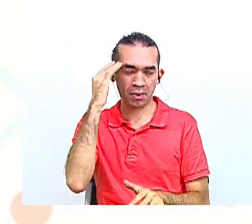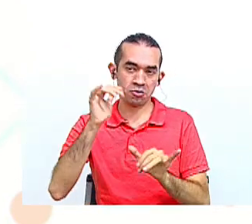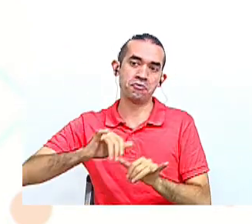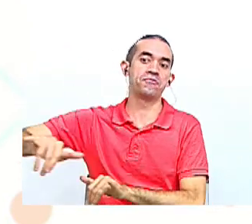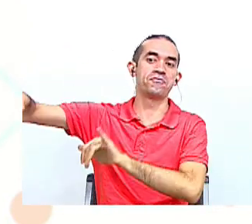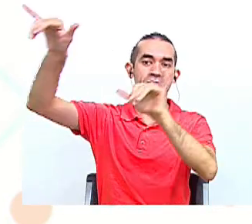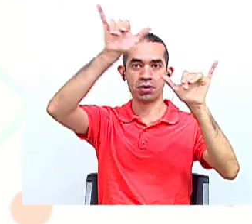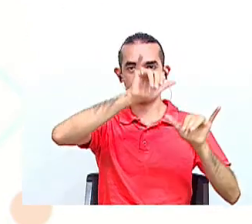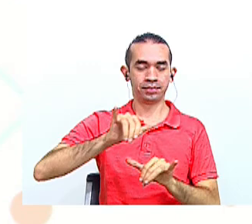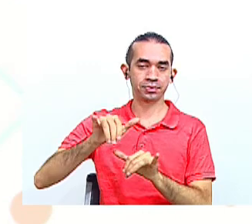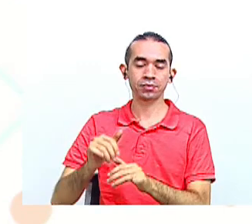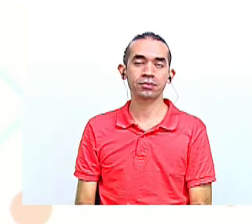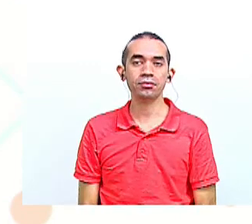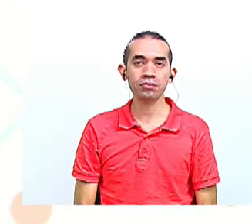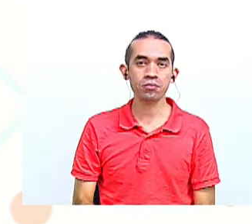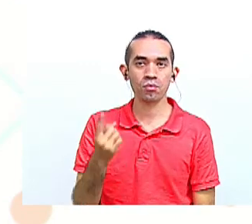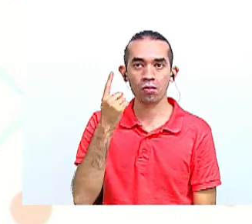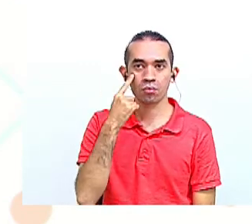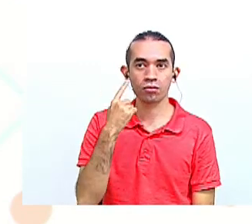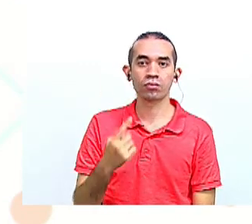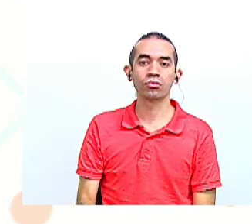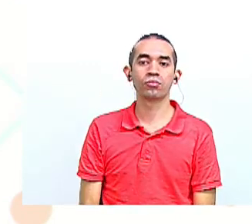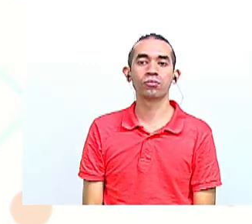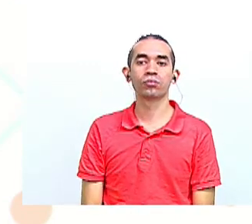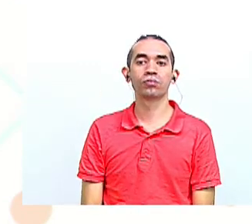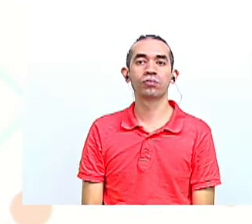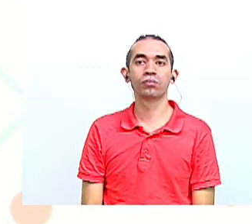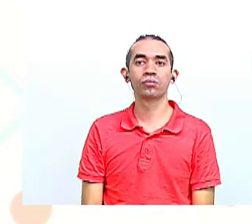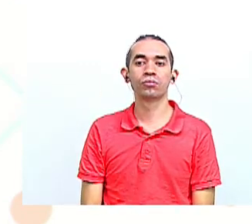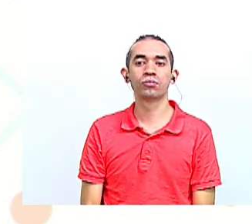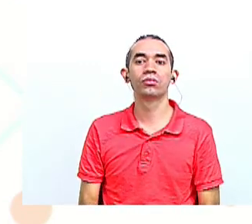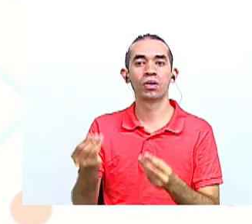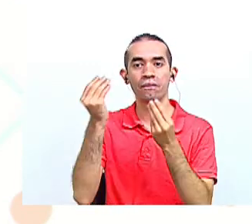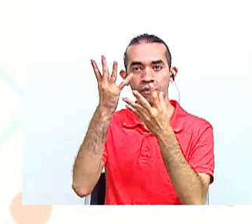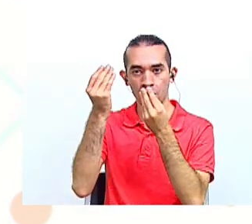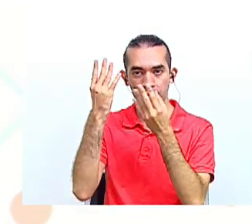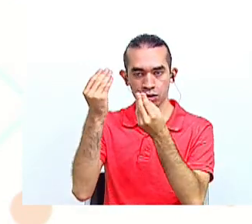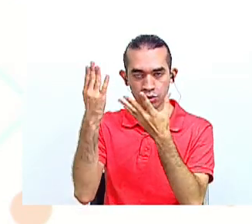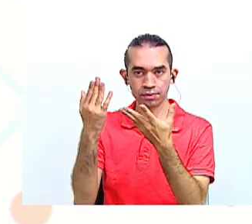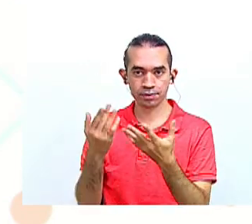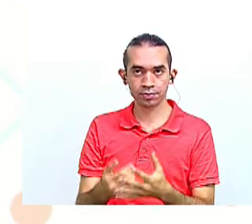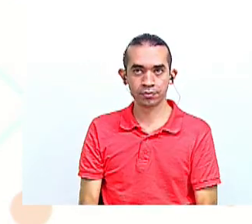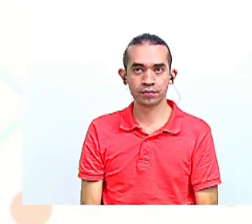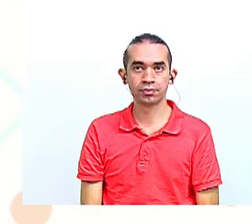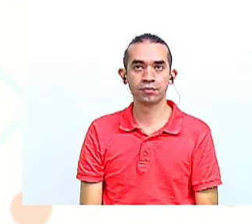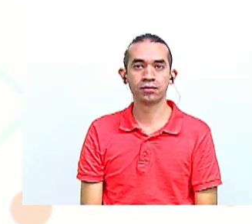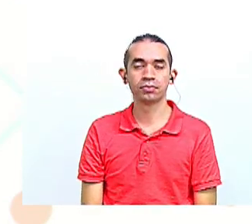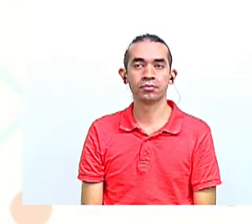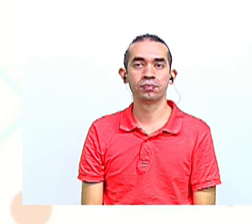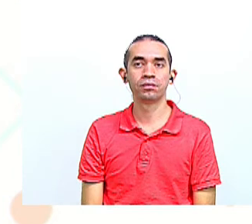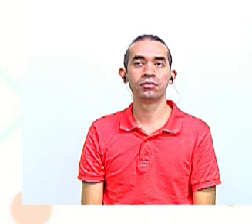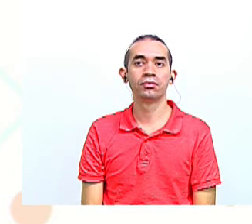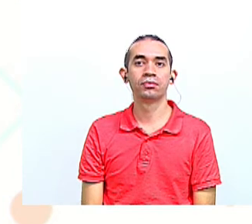También podemos observar los siguientes datos en la figura.